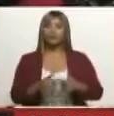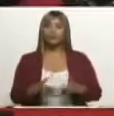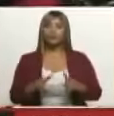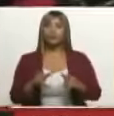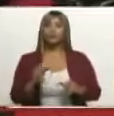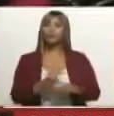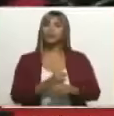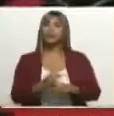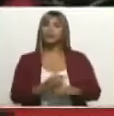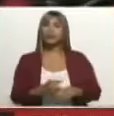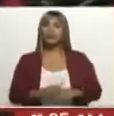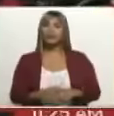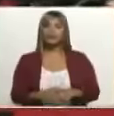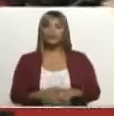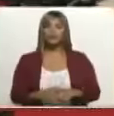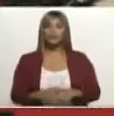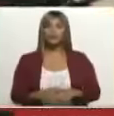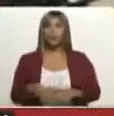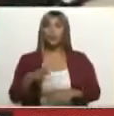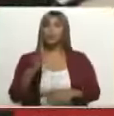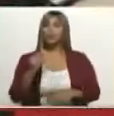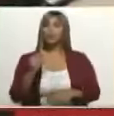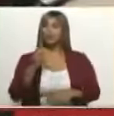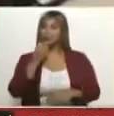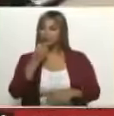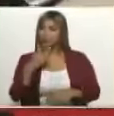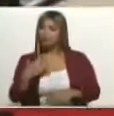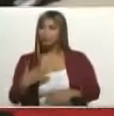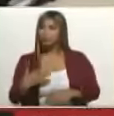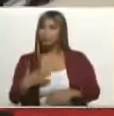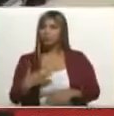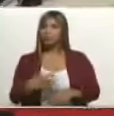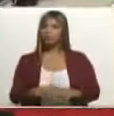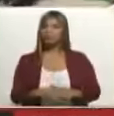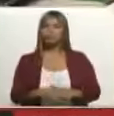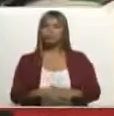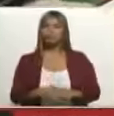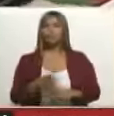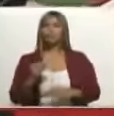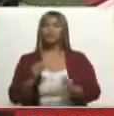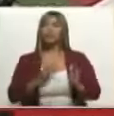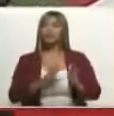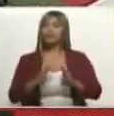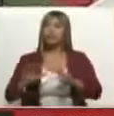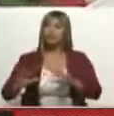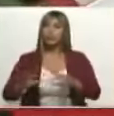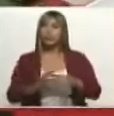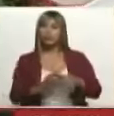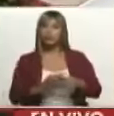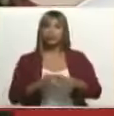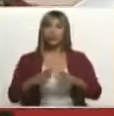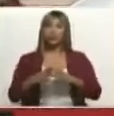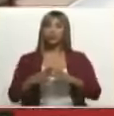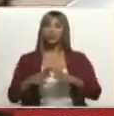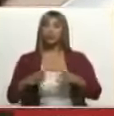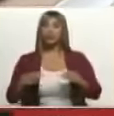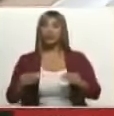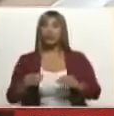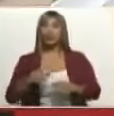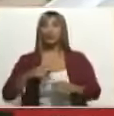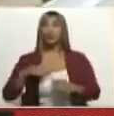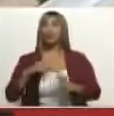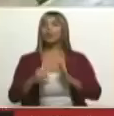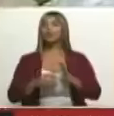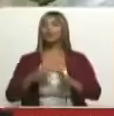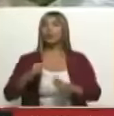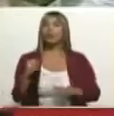accionar con mucha eficiencia operacional, con mucha coordinación entre todos los órganos de